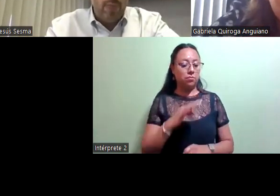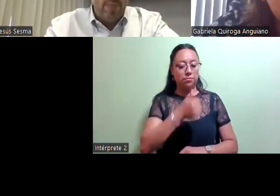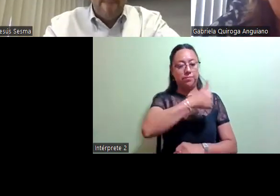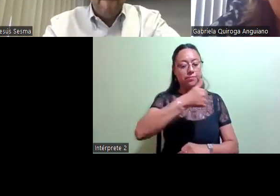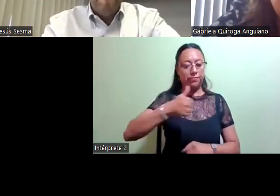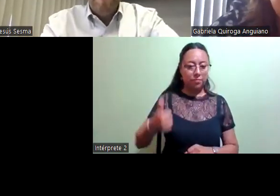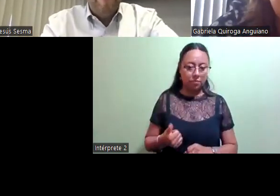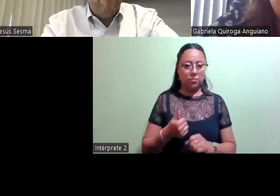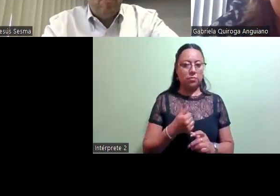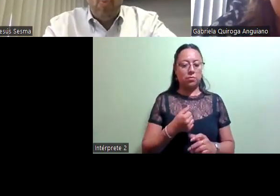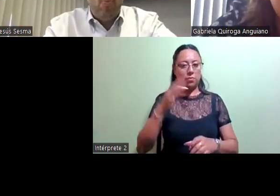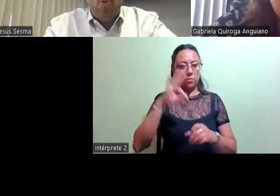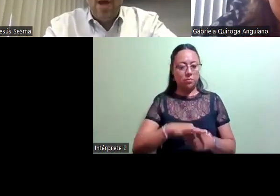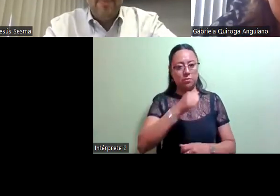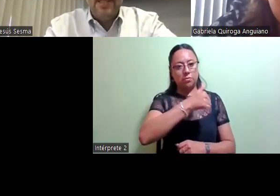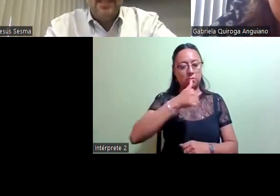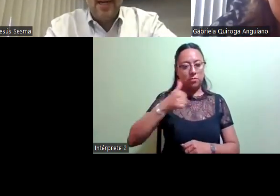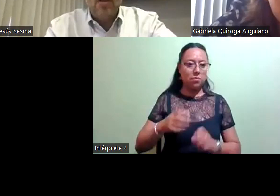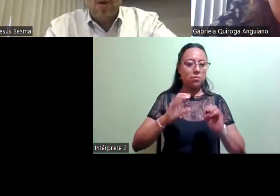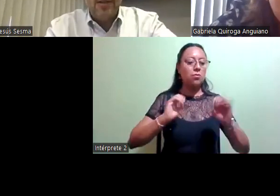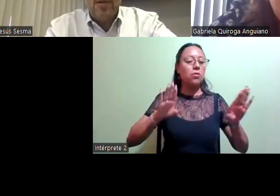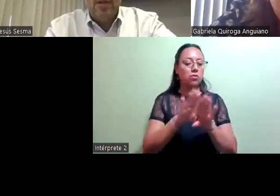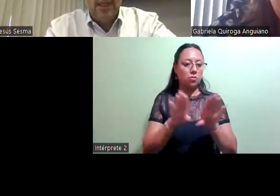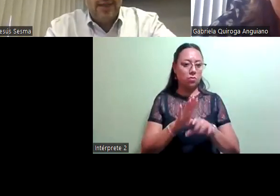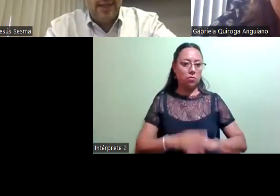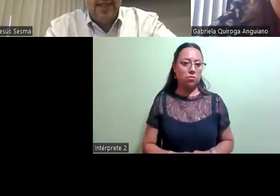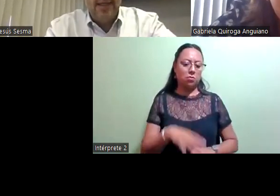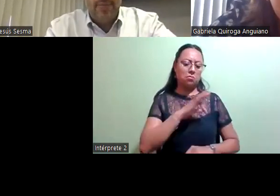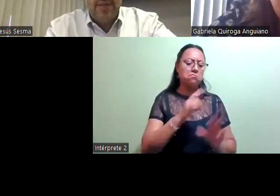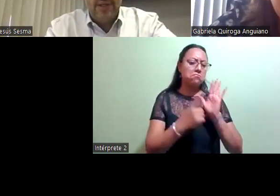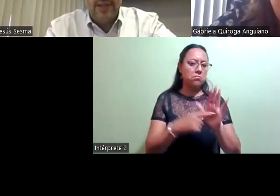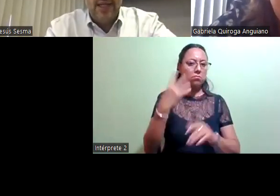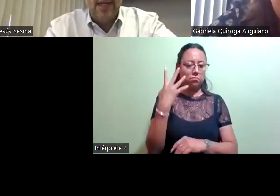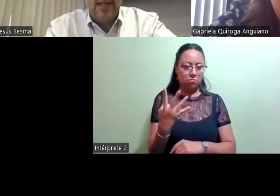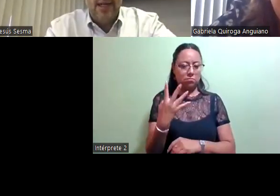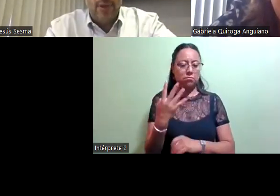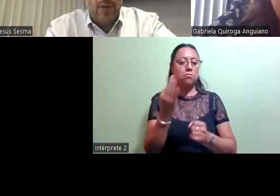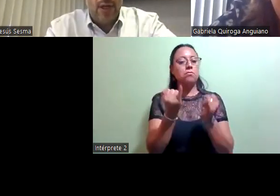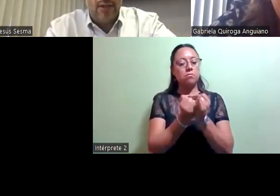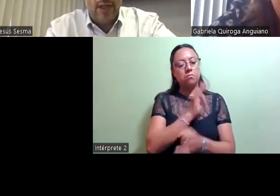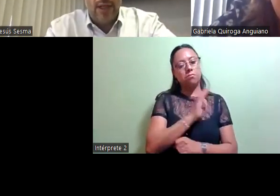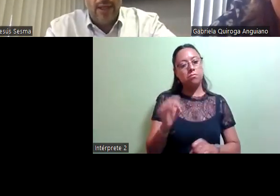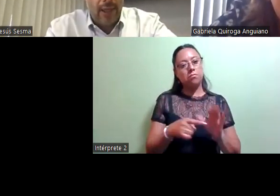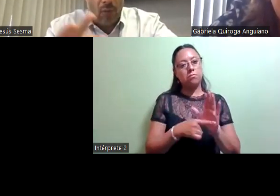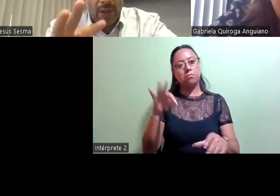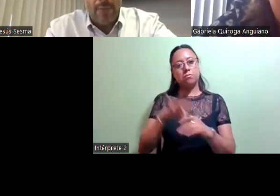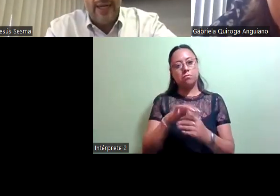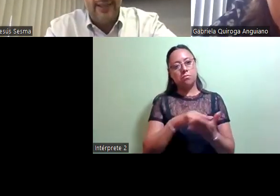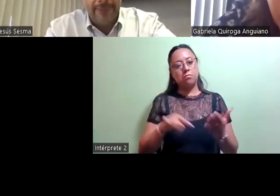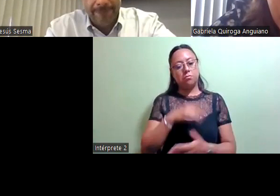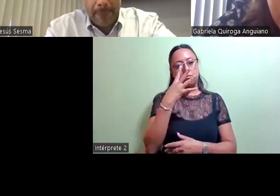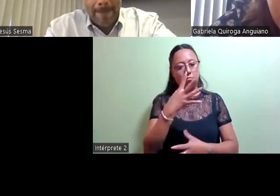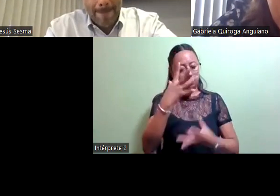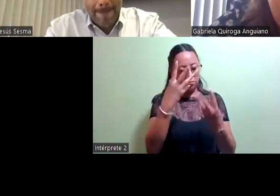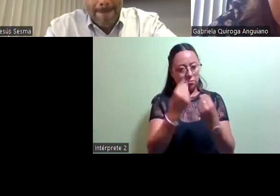una por una, o Puede presentar las 4 y hacer y presentar y la votación en las 4 en